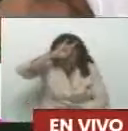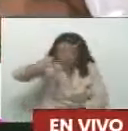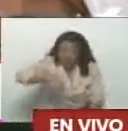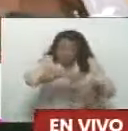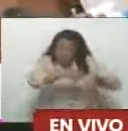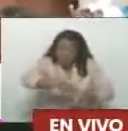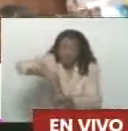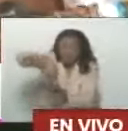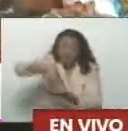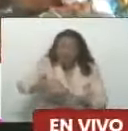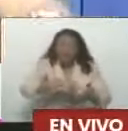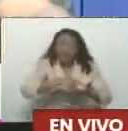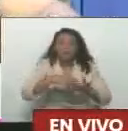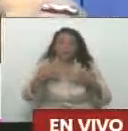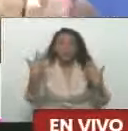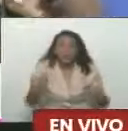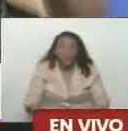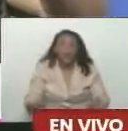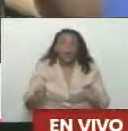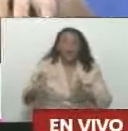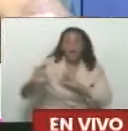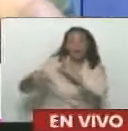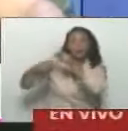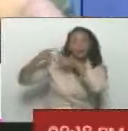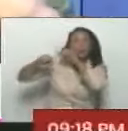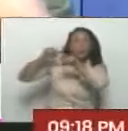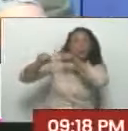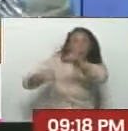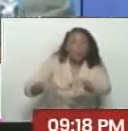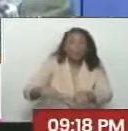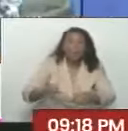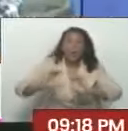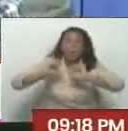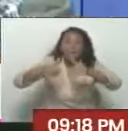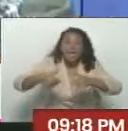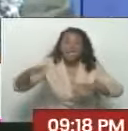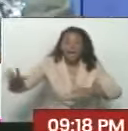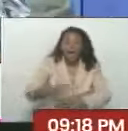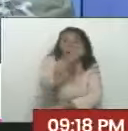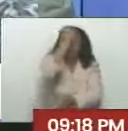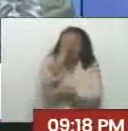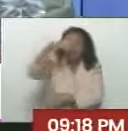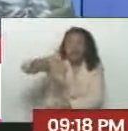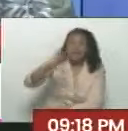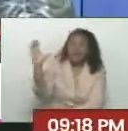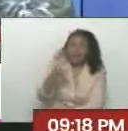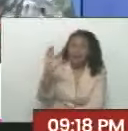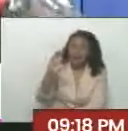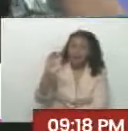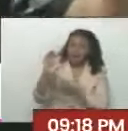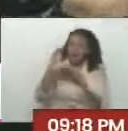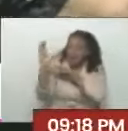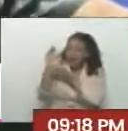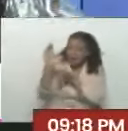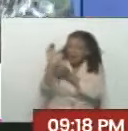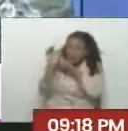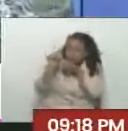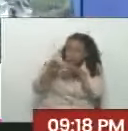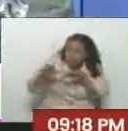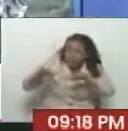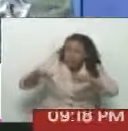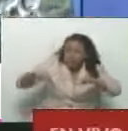Venezuela, hablan de los diablos que se gestaron precisamente aquí en Caracas. Y de aquí de Caracas, pues se